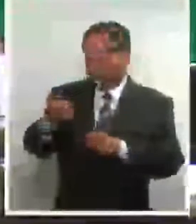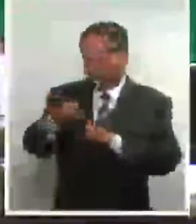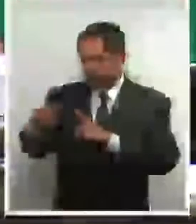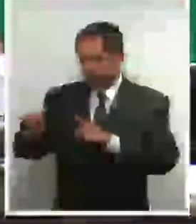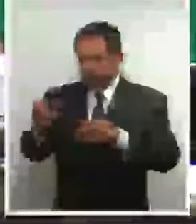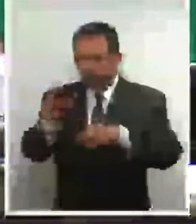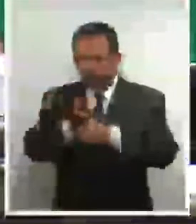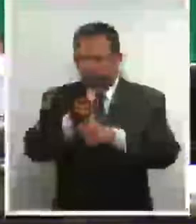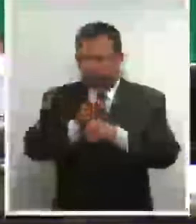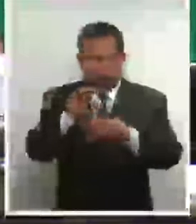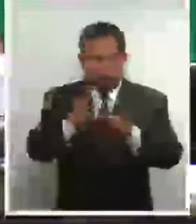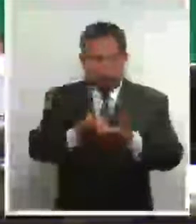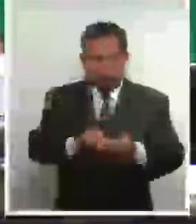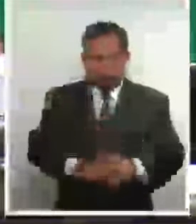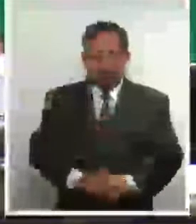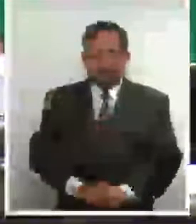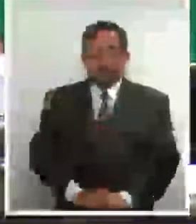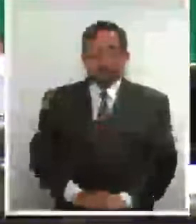Armonización.